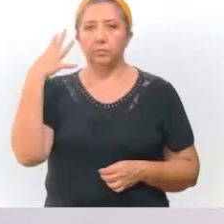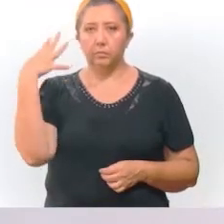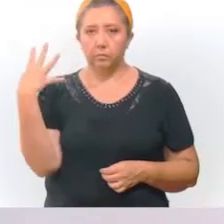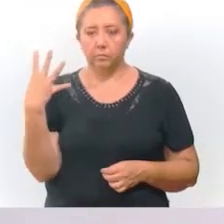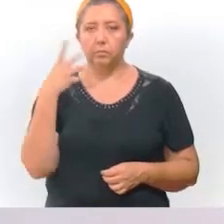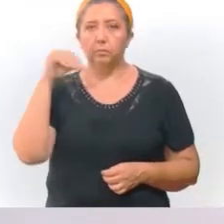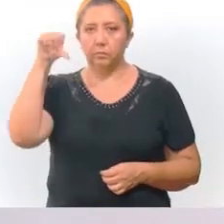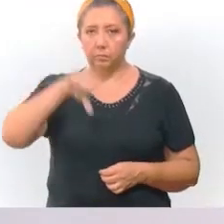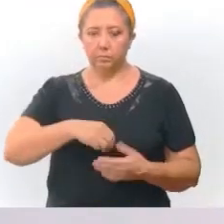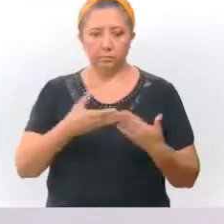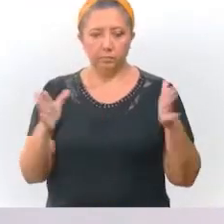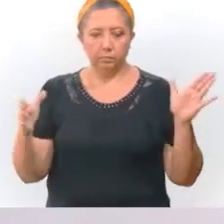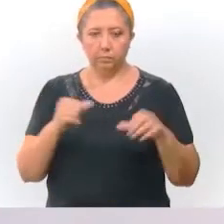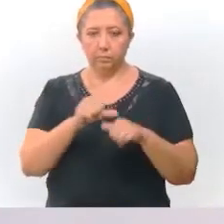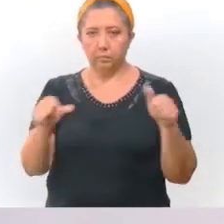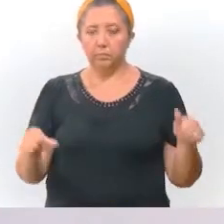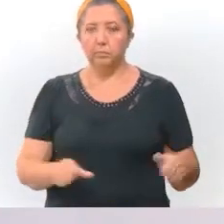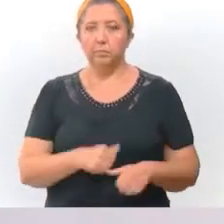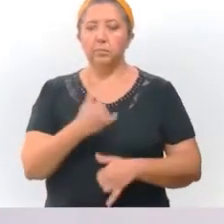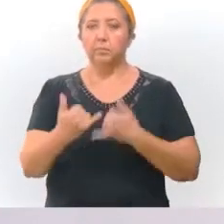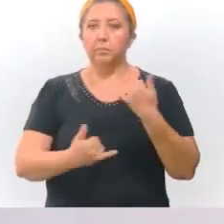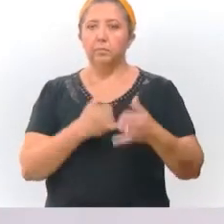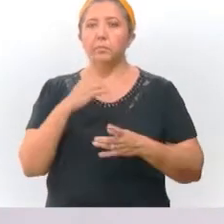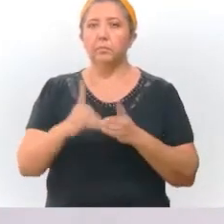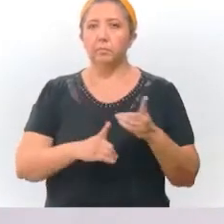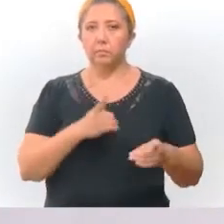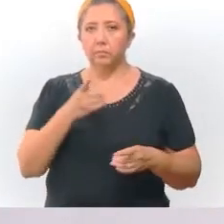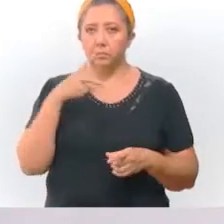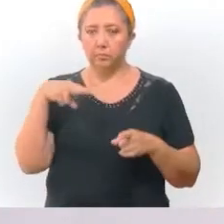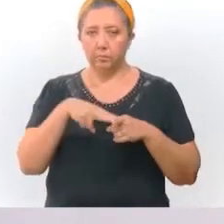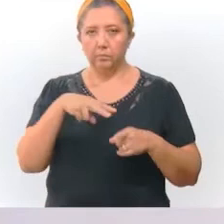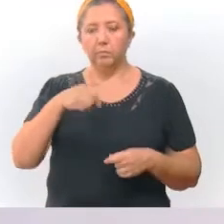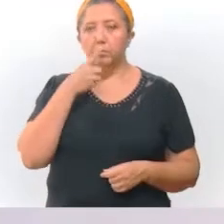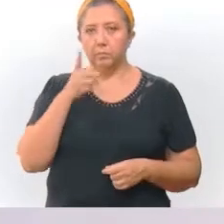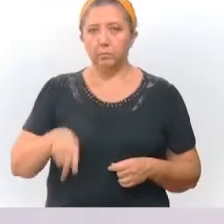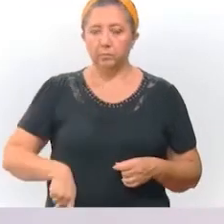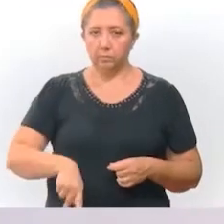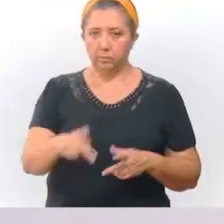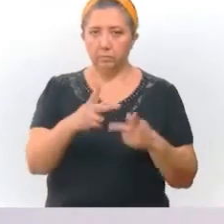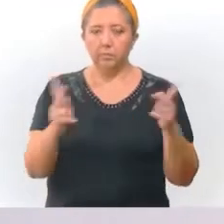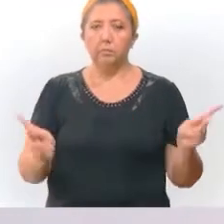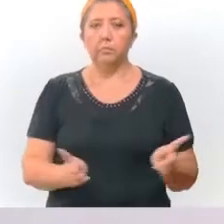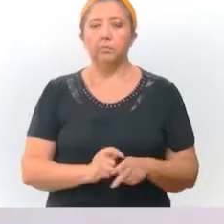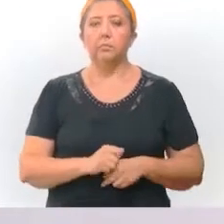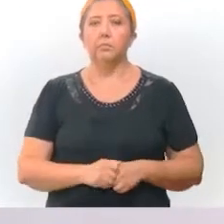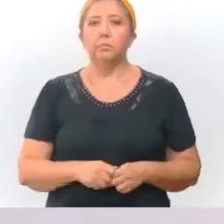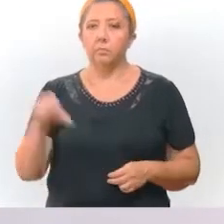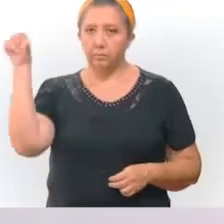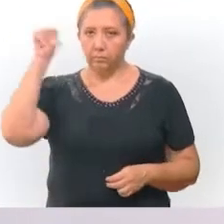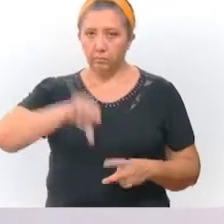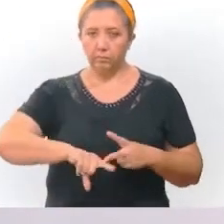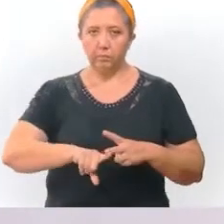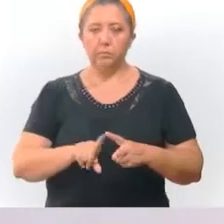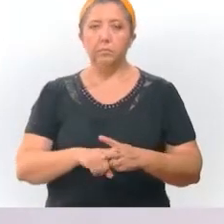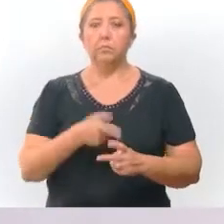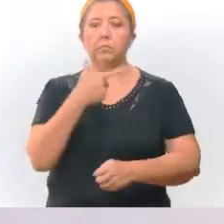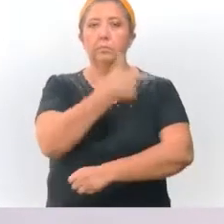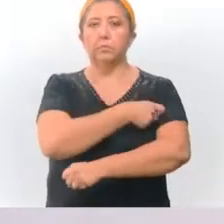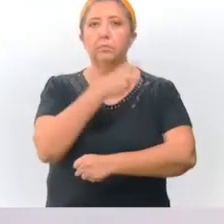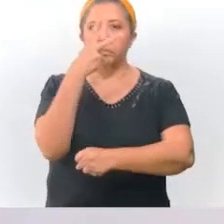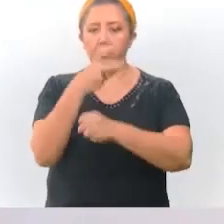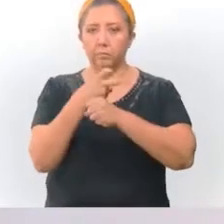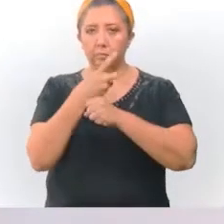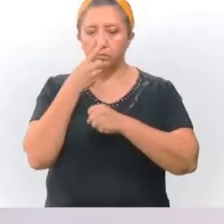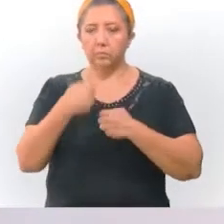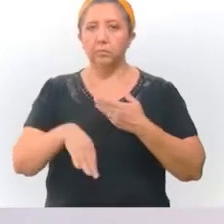4. Hoy se reabren las áreas de juegos y deportivas en parques públicos y plazas comerciales. Hoy se inició la aplicación de la segunda dosis